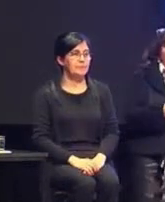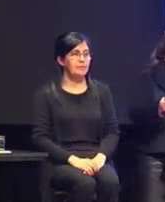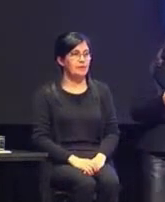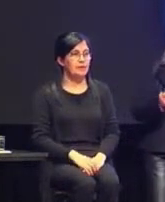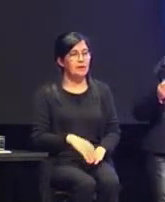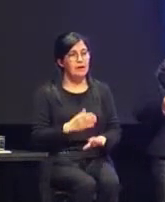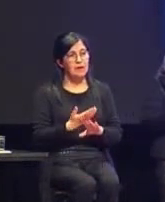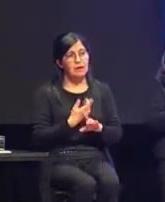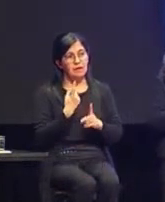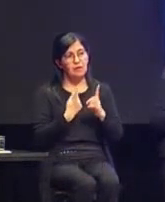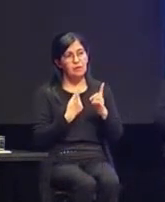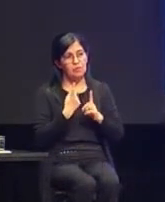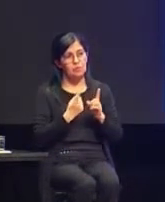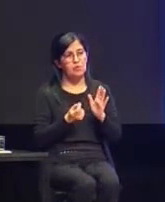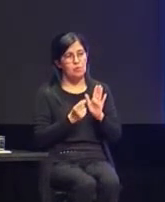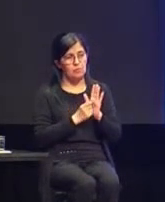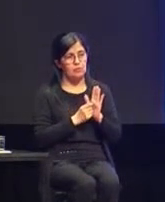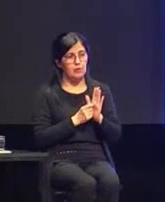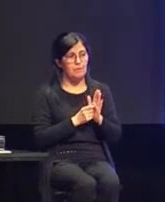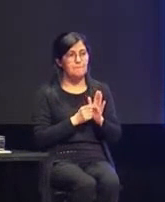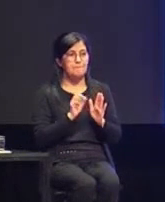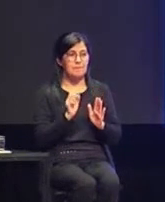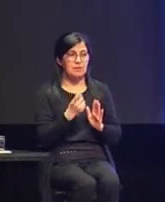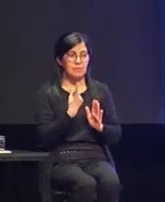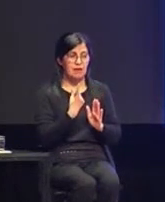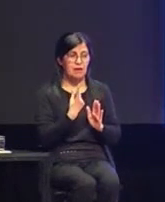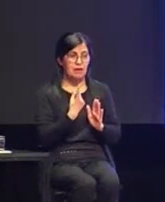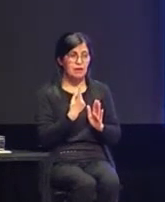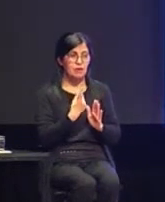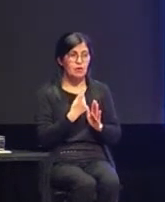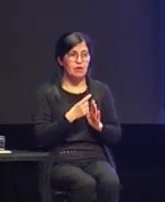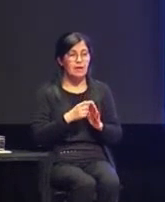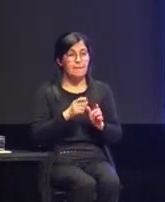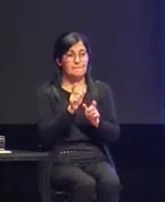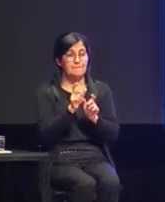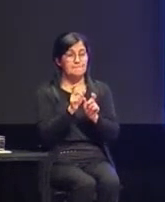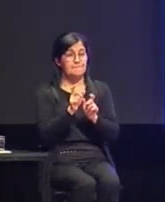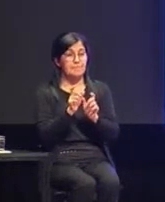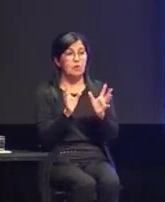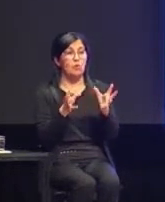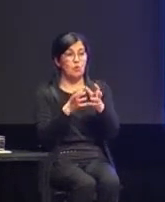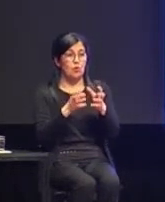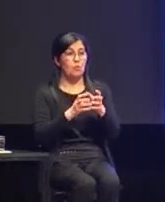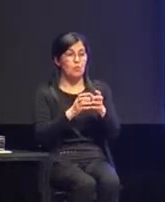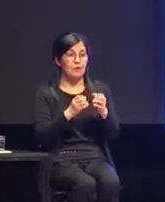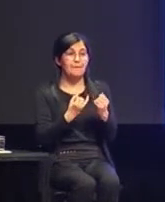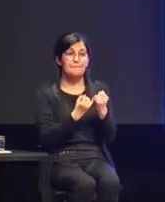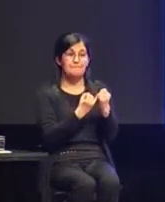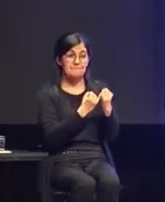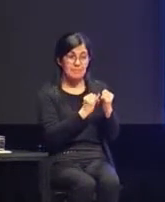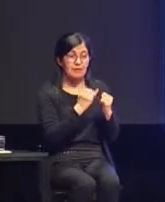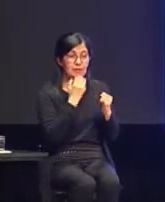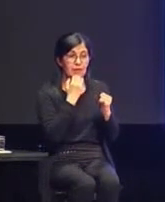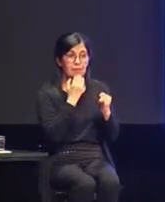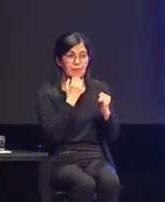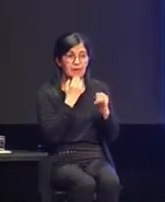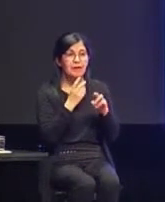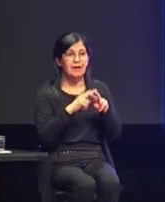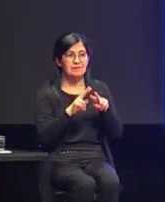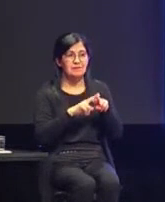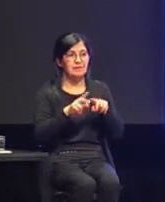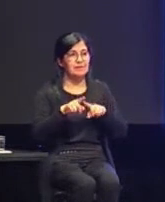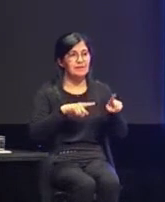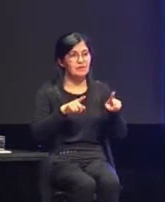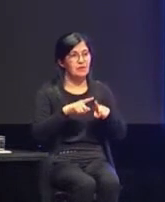Tenemos algunas cosas. Uno, la acreditación de prestadores nos sirve. Sí, nos sirve. Tenemos todo un área de gestión que